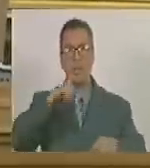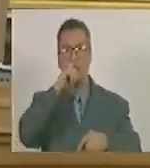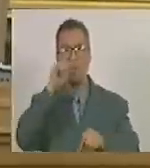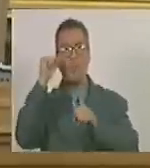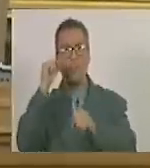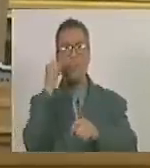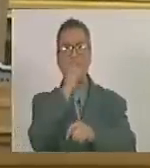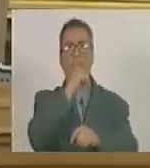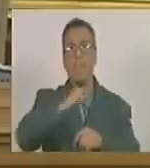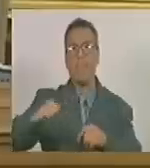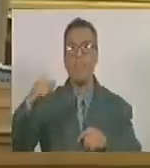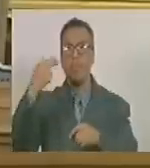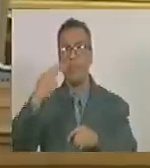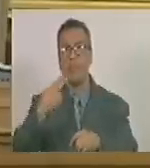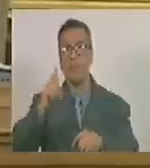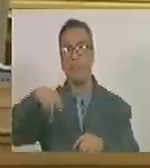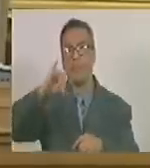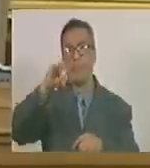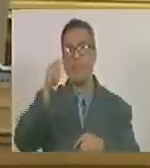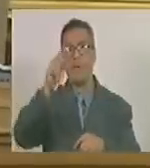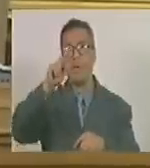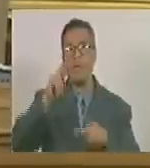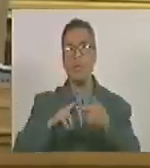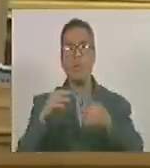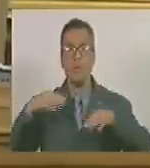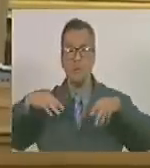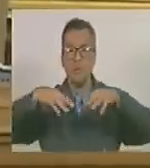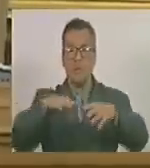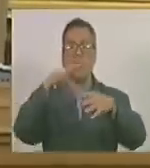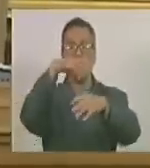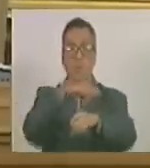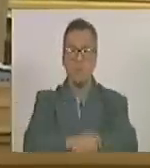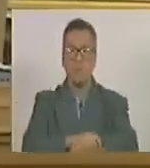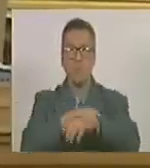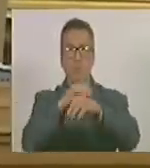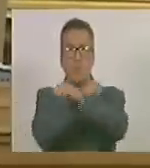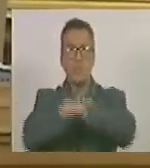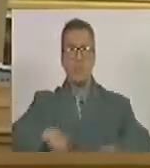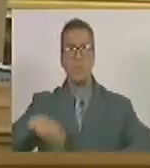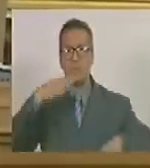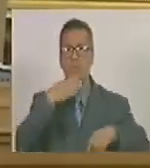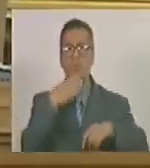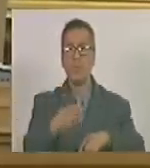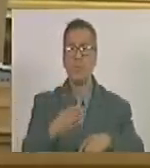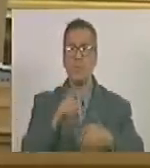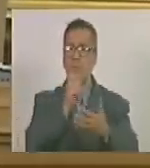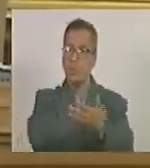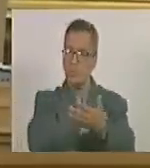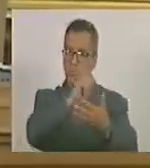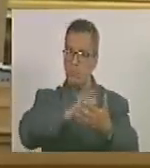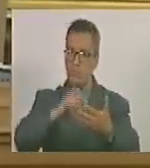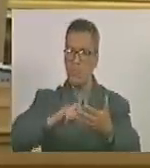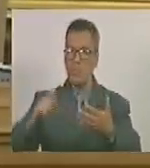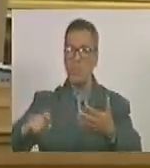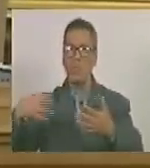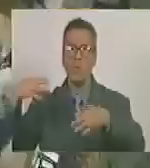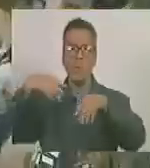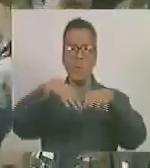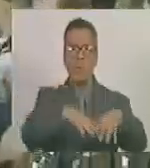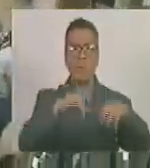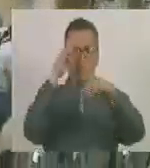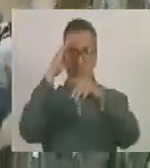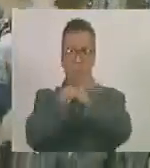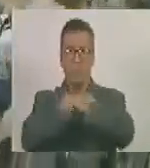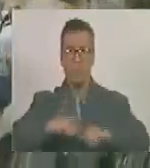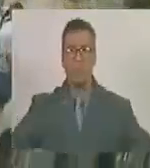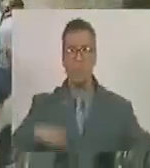a la aplicación del TIAR, que han convocado a invasiones militares, que han solicitado por escrito invasiones